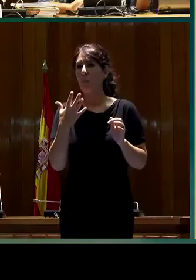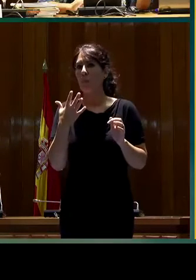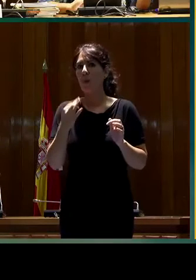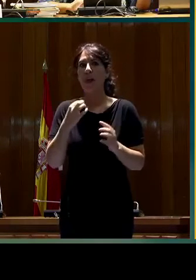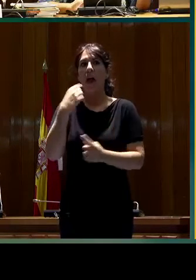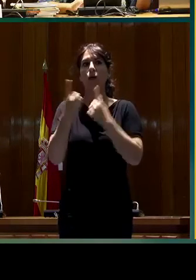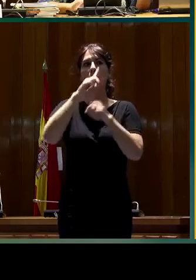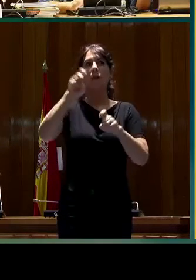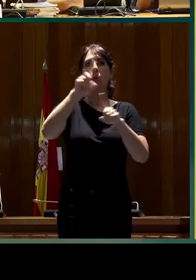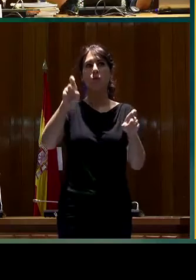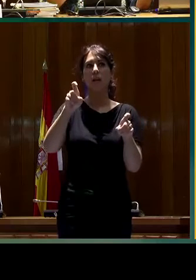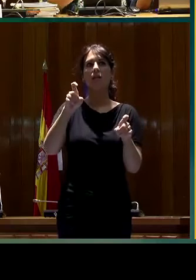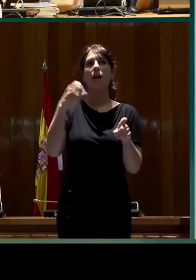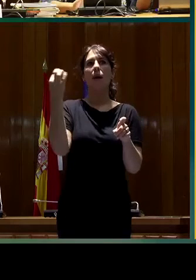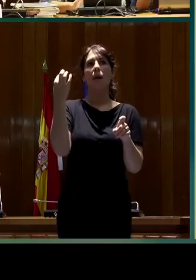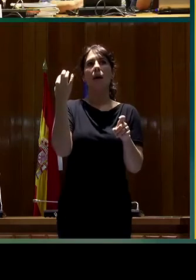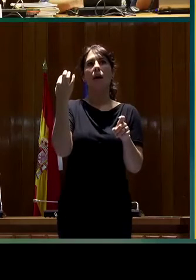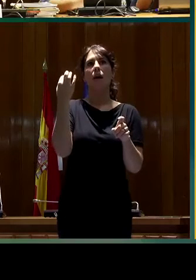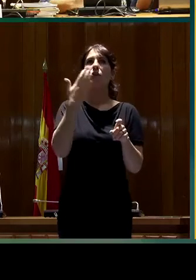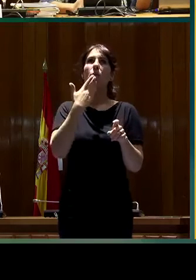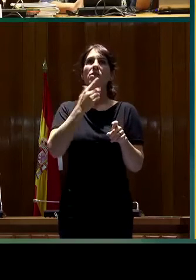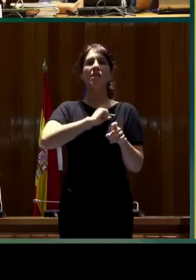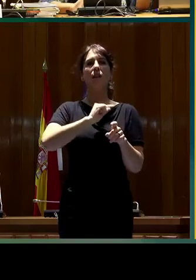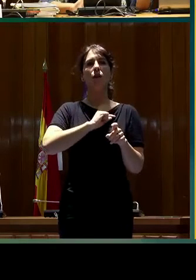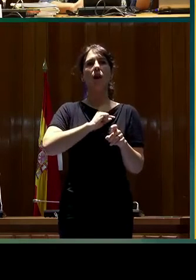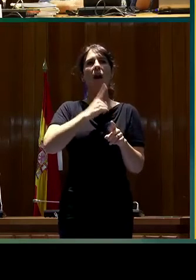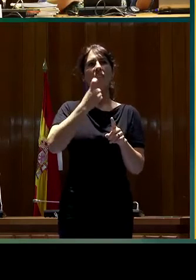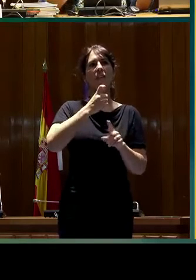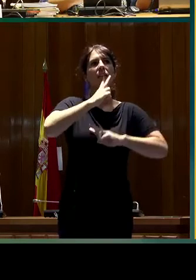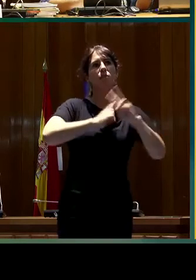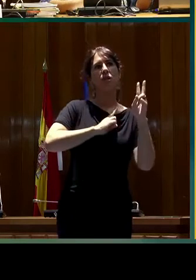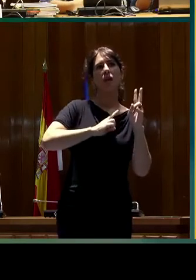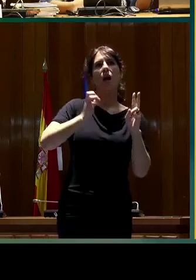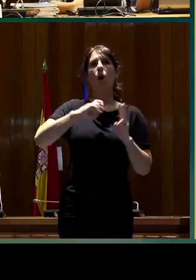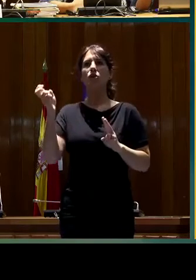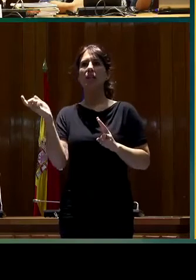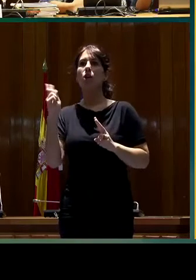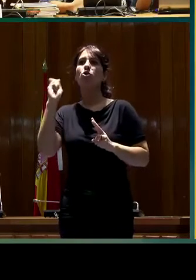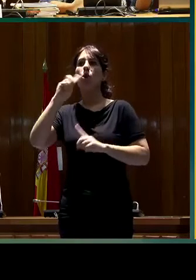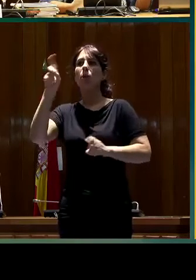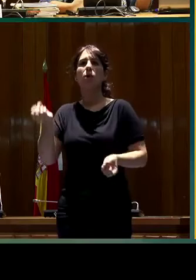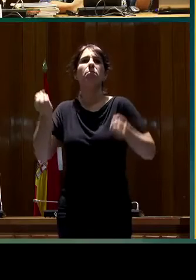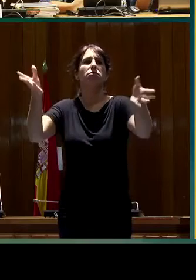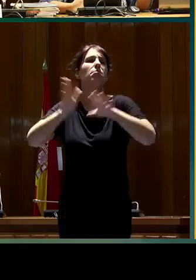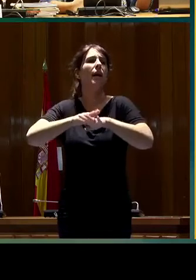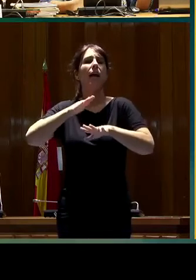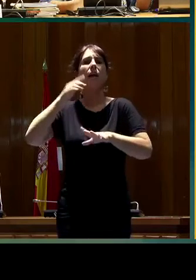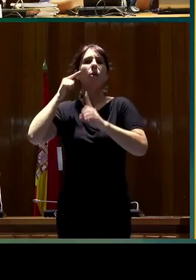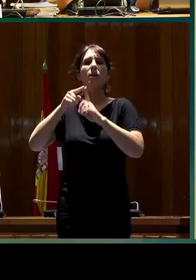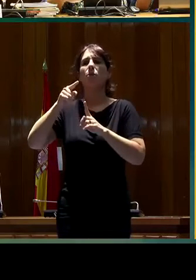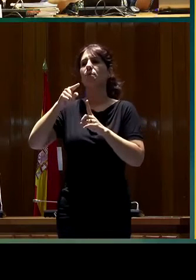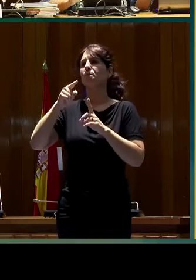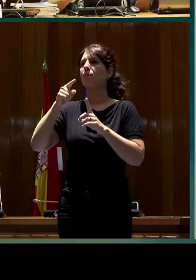y otras no, simplemente son pues, cosas que yo lanzo para que se pueda, a partir de la pregunta, tener